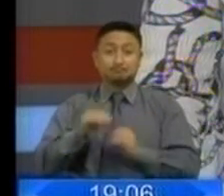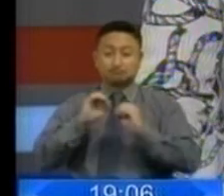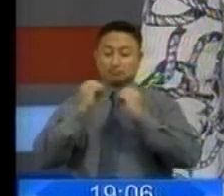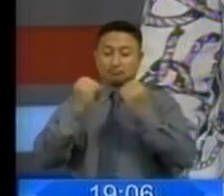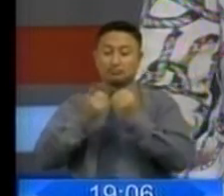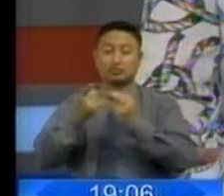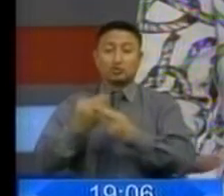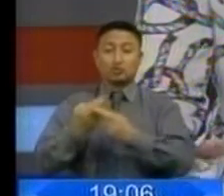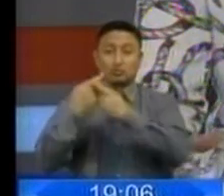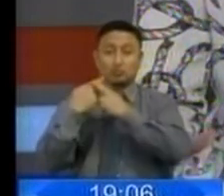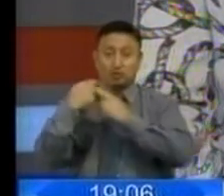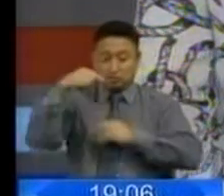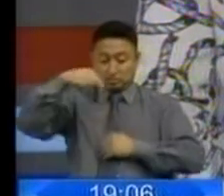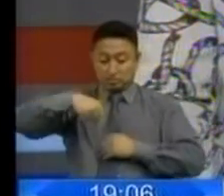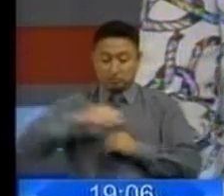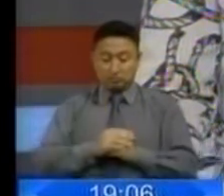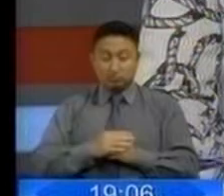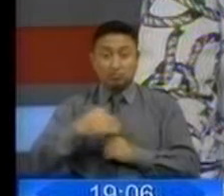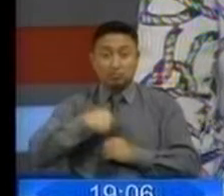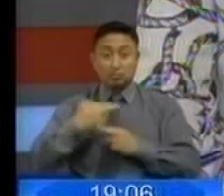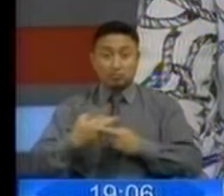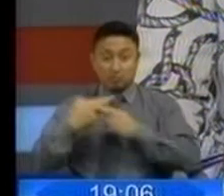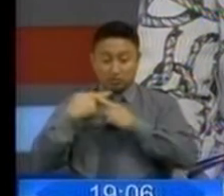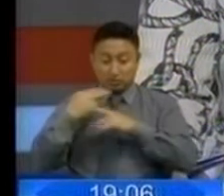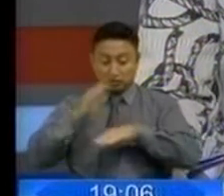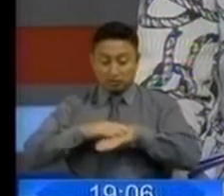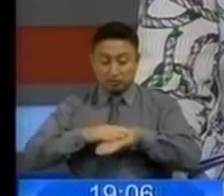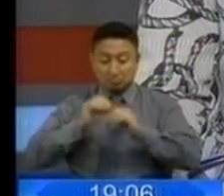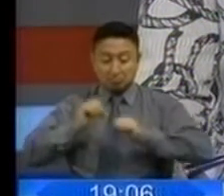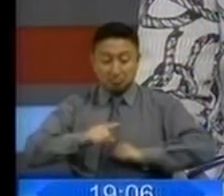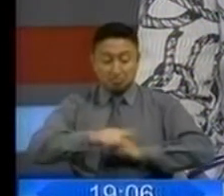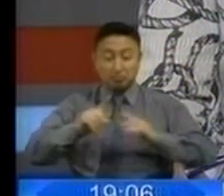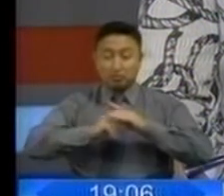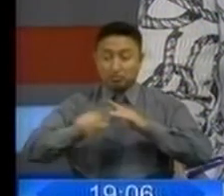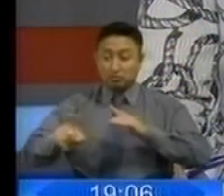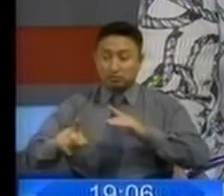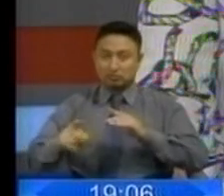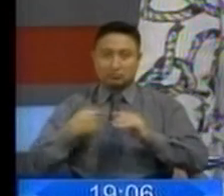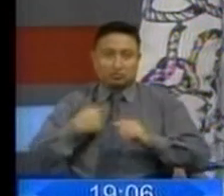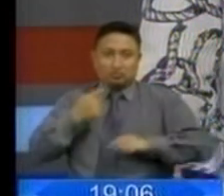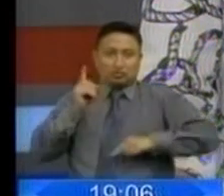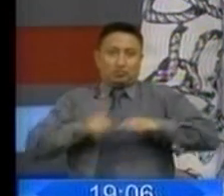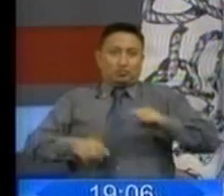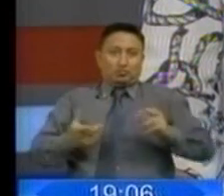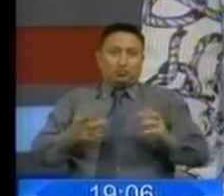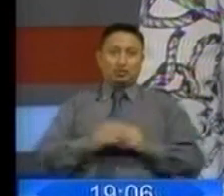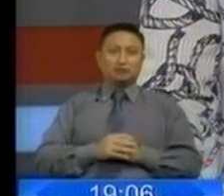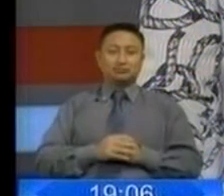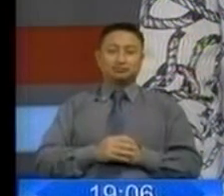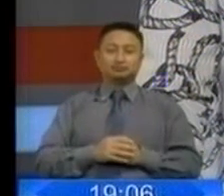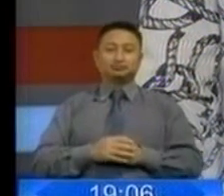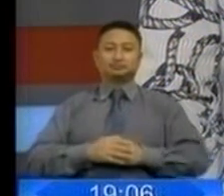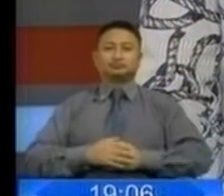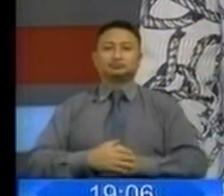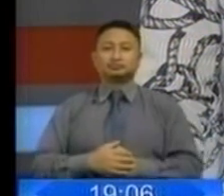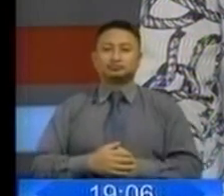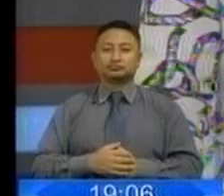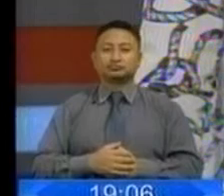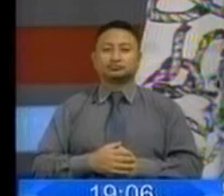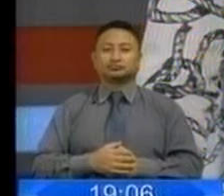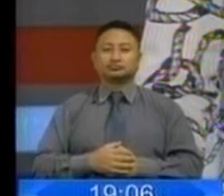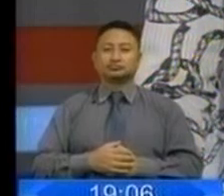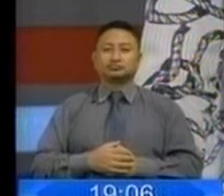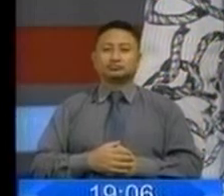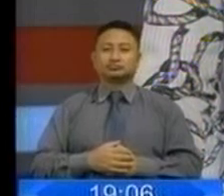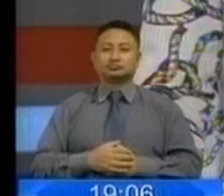que preside no tiene ninguna competencia para evitar hechos como el de la fuga de Fernando Alvarado, exsecretario de Comunicación del gobierno